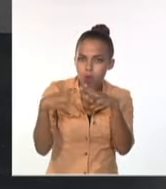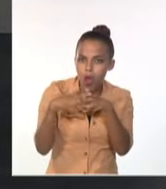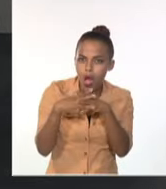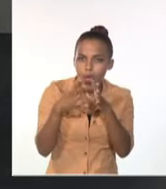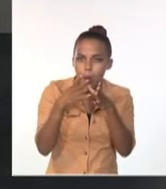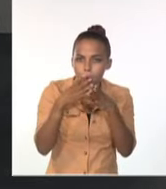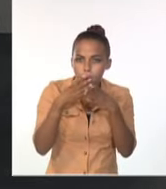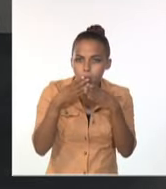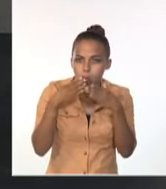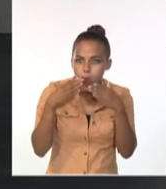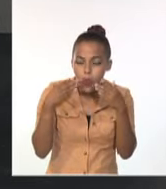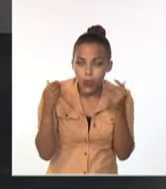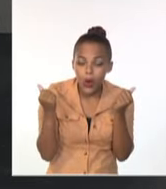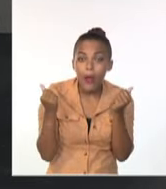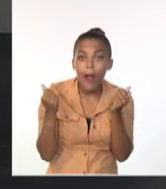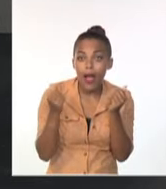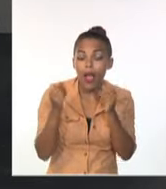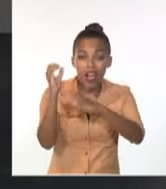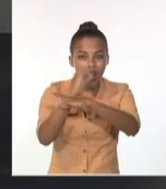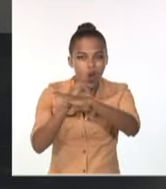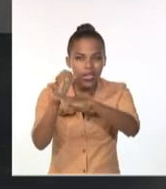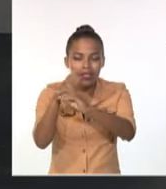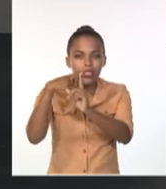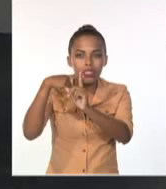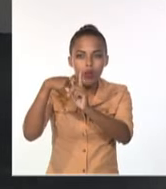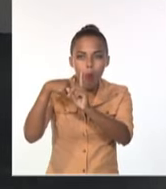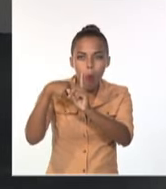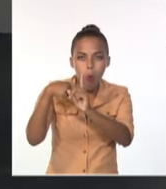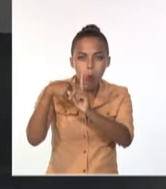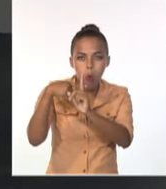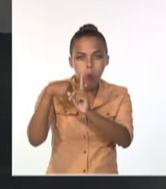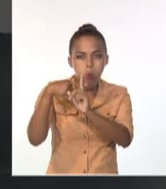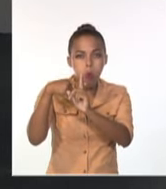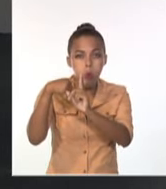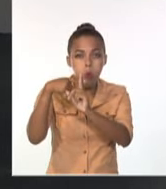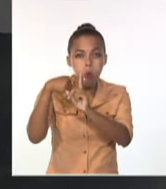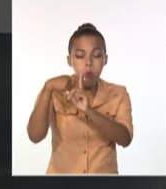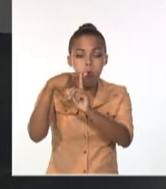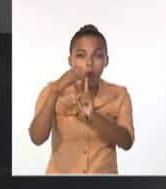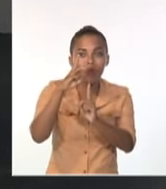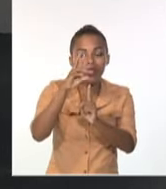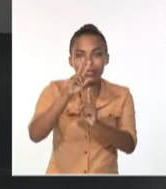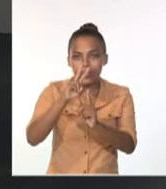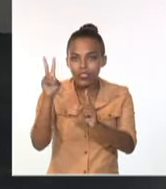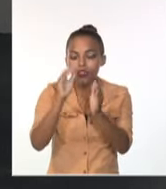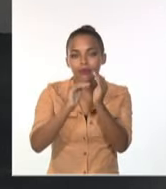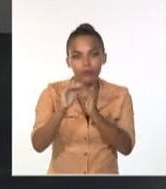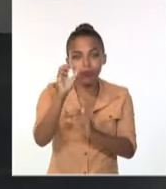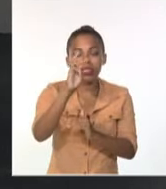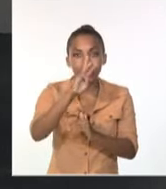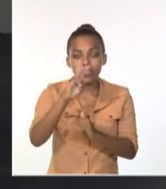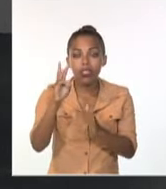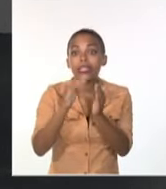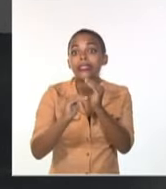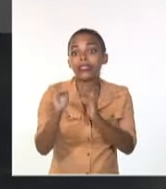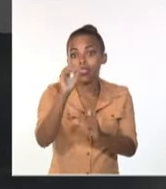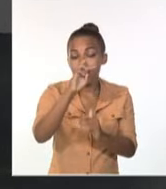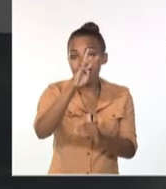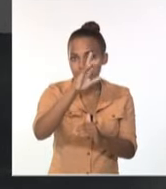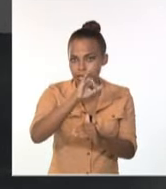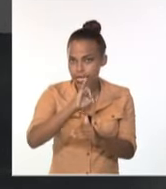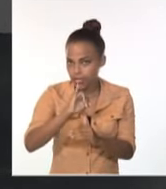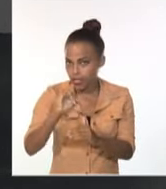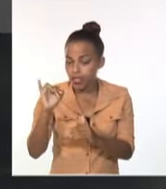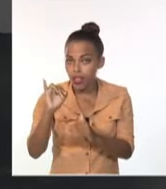han desaparecido en la parte occidental aumenta la temperatura la sensación térmica 32 33 hasta 35 y 36 en zonas costeras